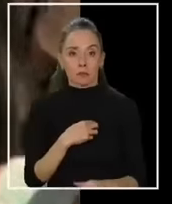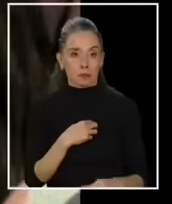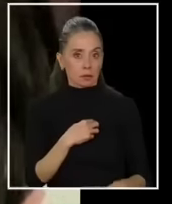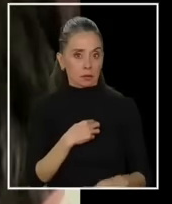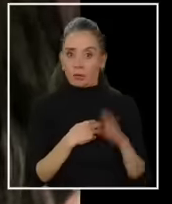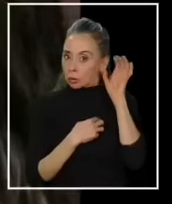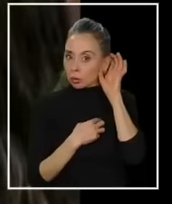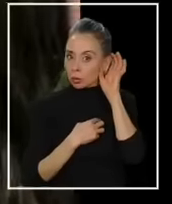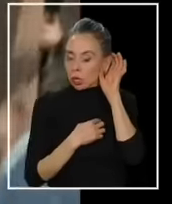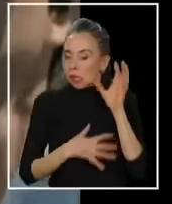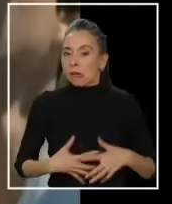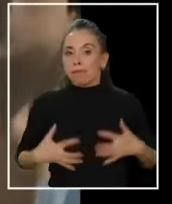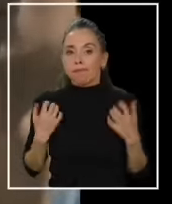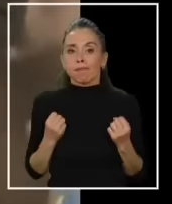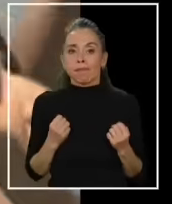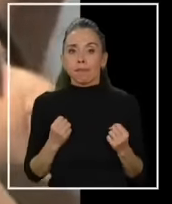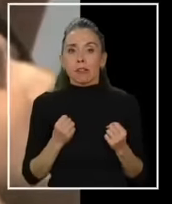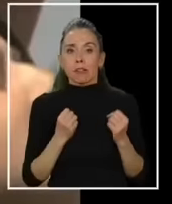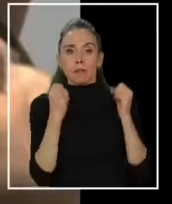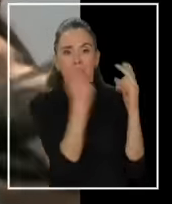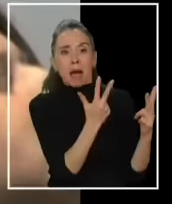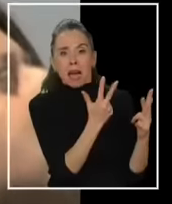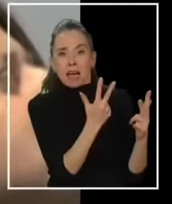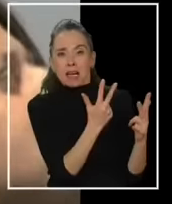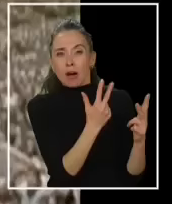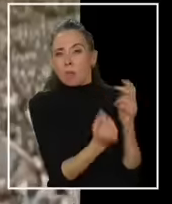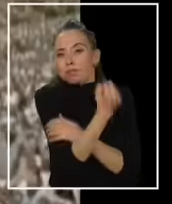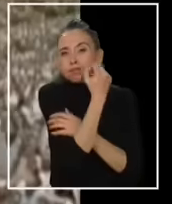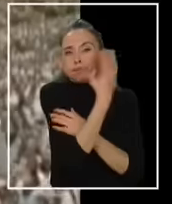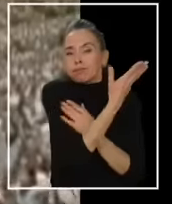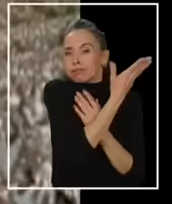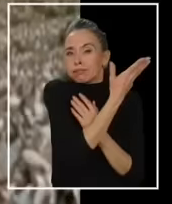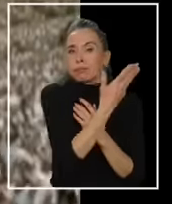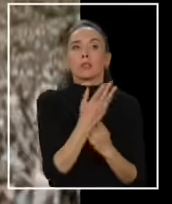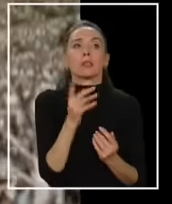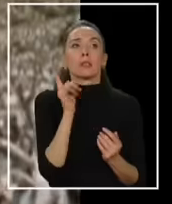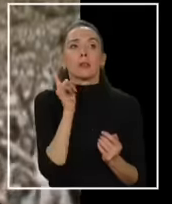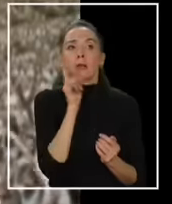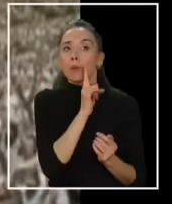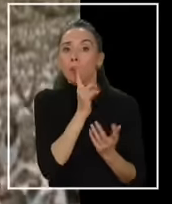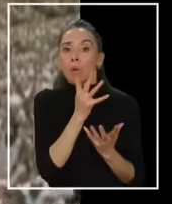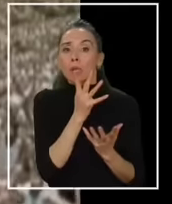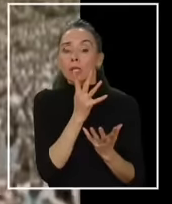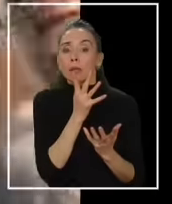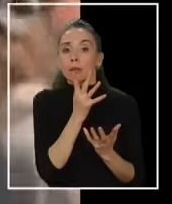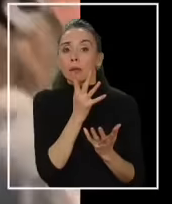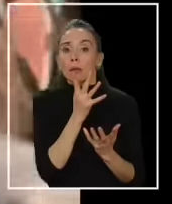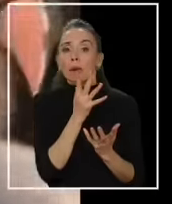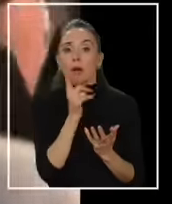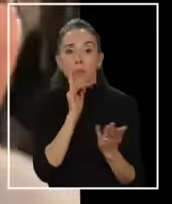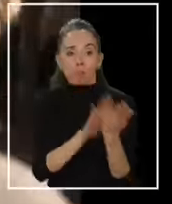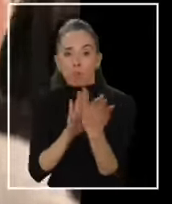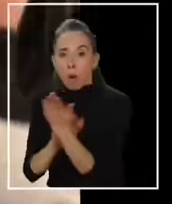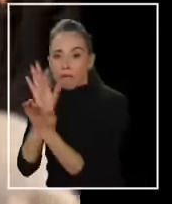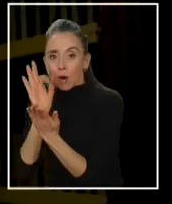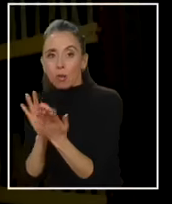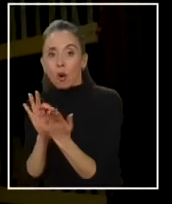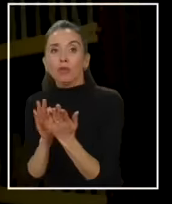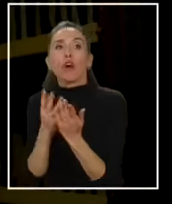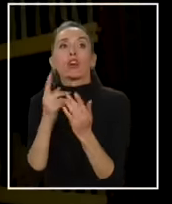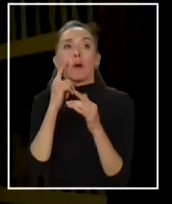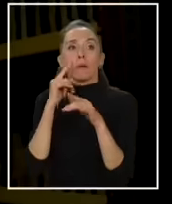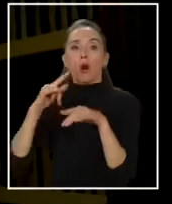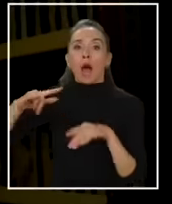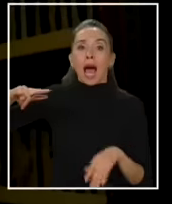furia. Tales por cuales y qué sé yo. Porque era lo último que me quedaba todavía por comprobar. ¿Cómo hacían los signos